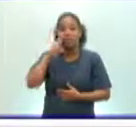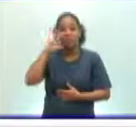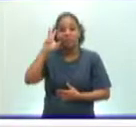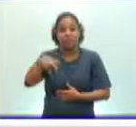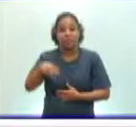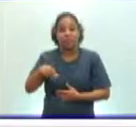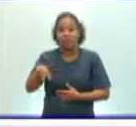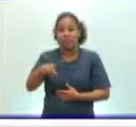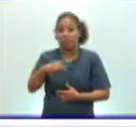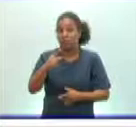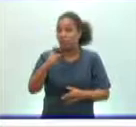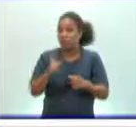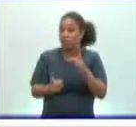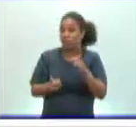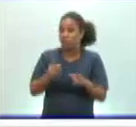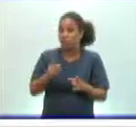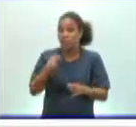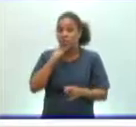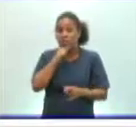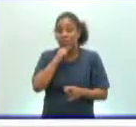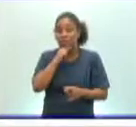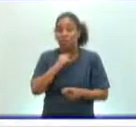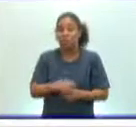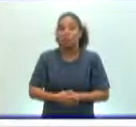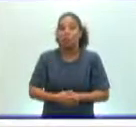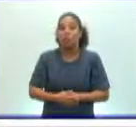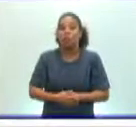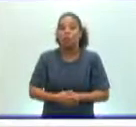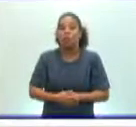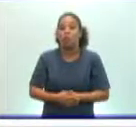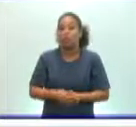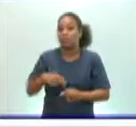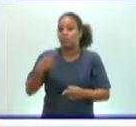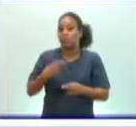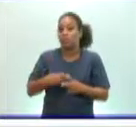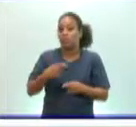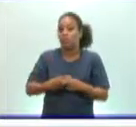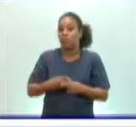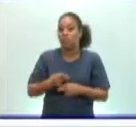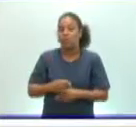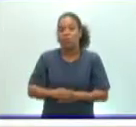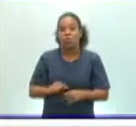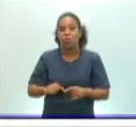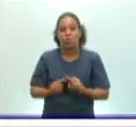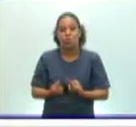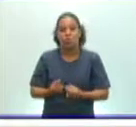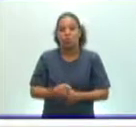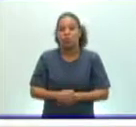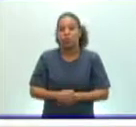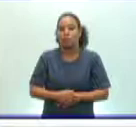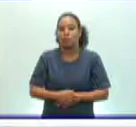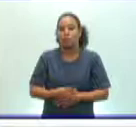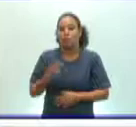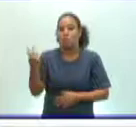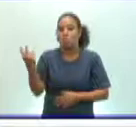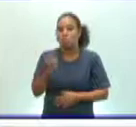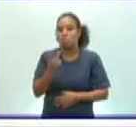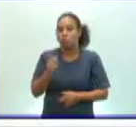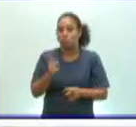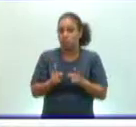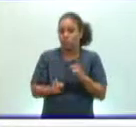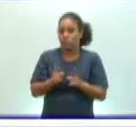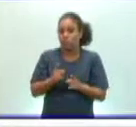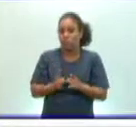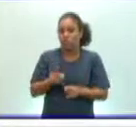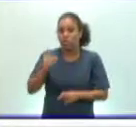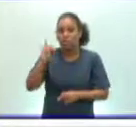segmentos que tienen marcado en rojo están determinados por dos segmentos, el